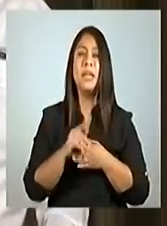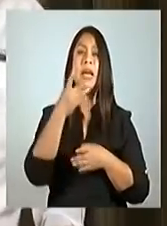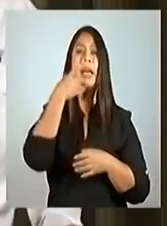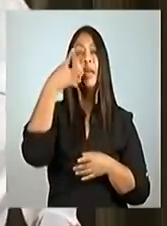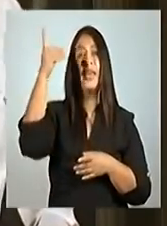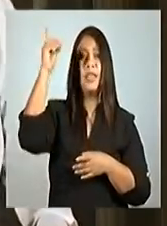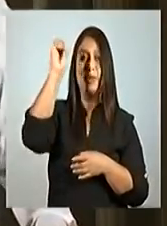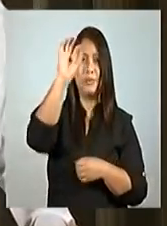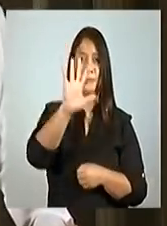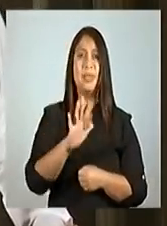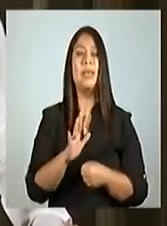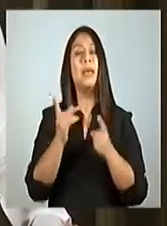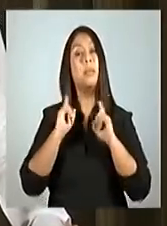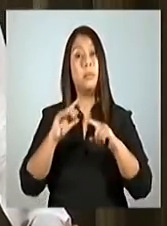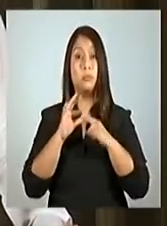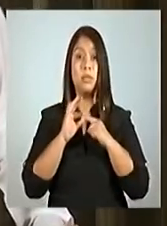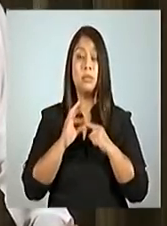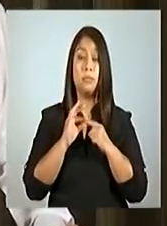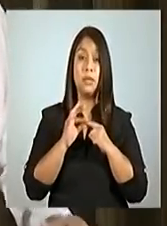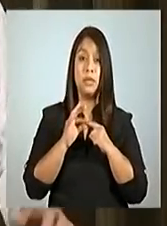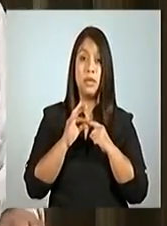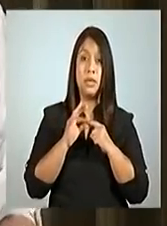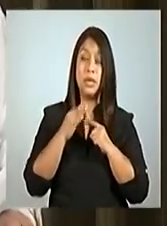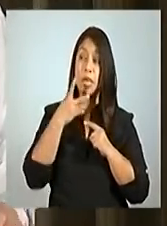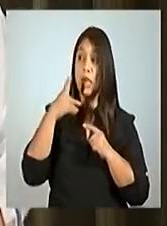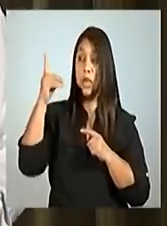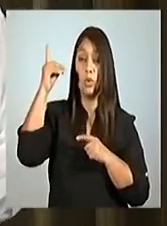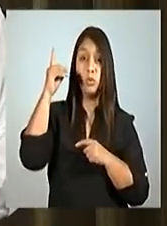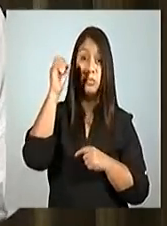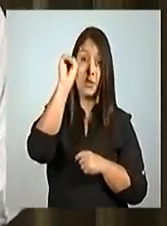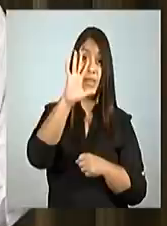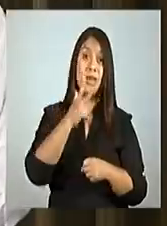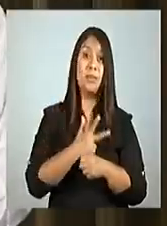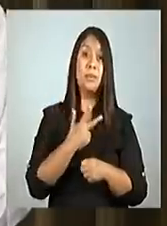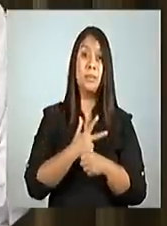Que Dios les bendiga, pero especialmente que Dios bendiga a Guatemala.